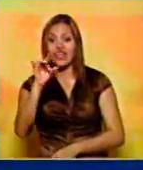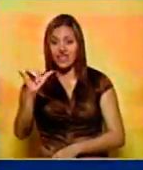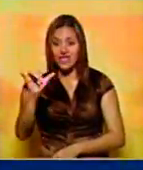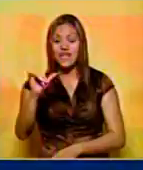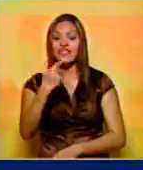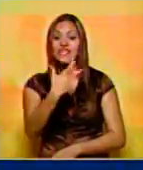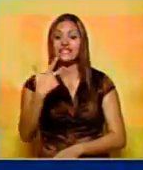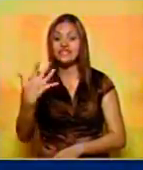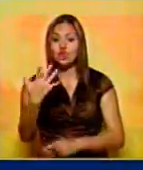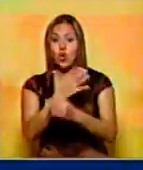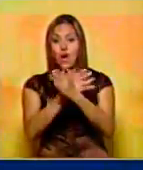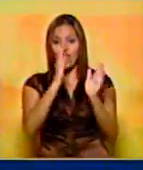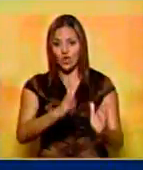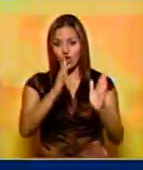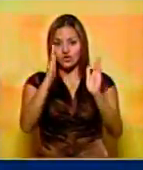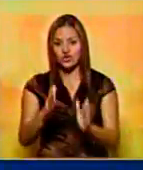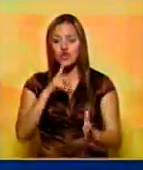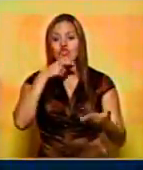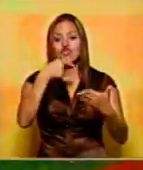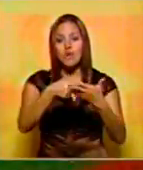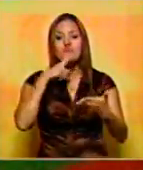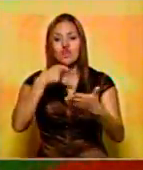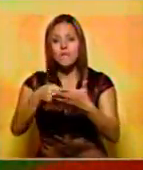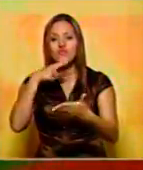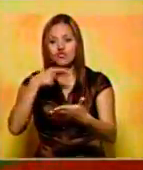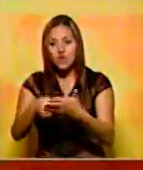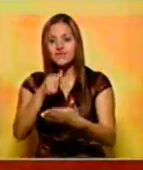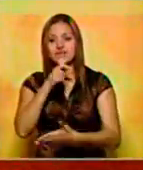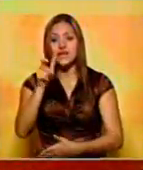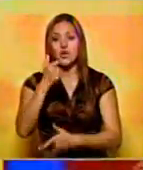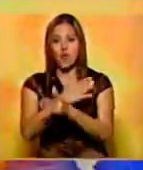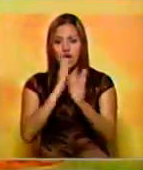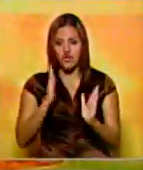entre ellos Jackson Melián, Oscar Salazar y Alex Herrera.